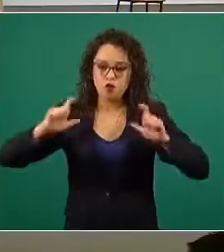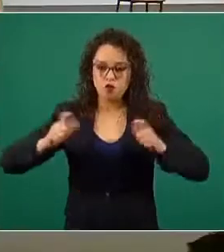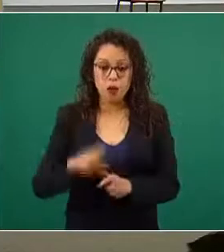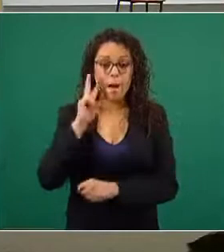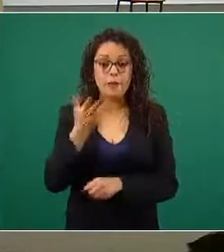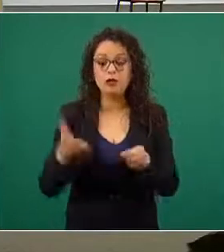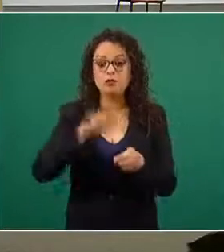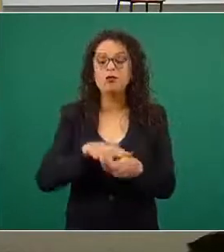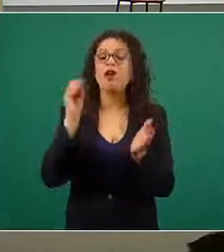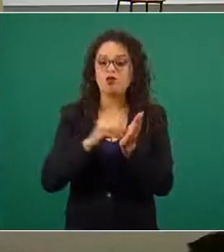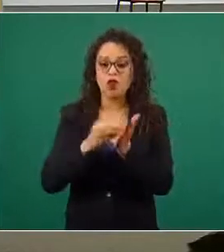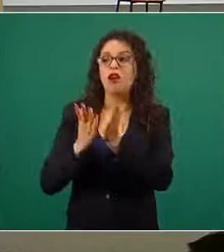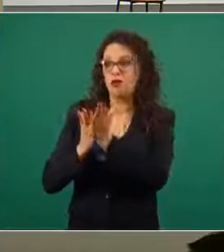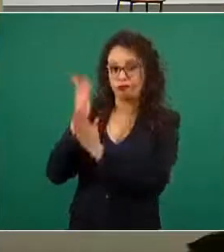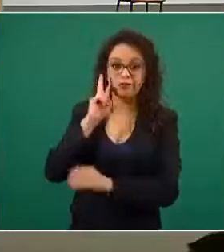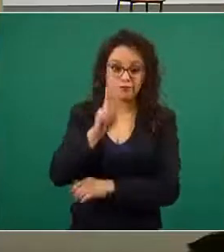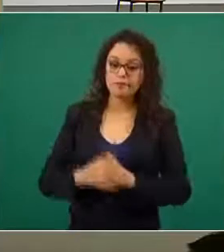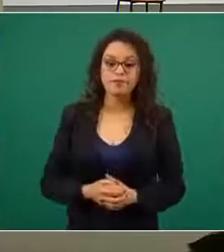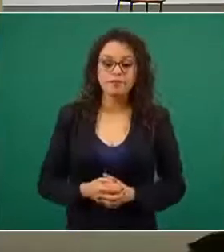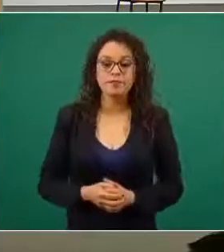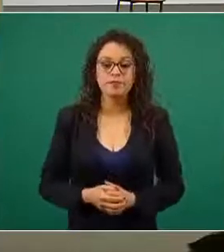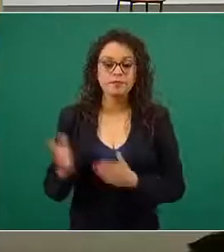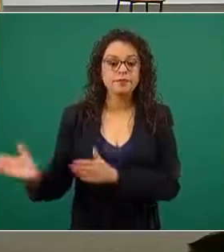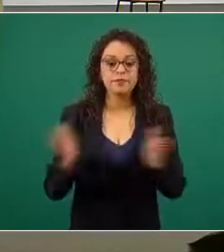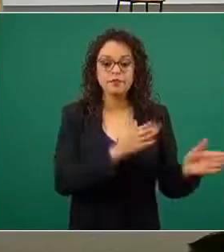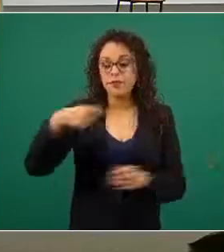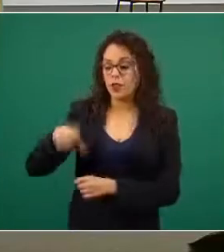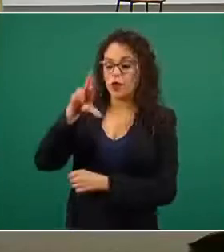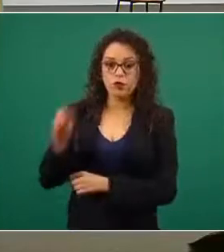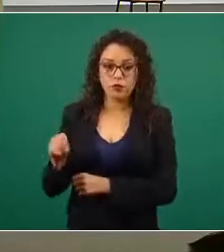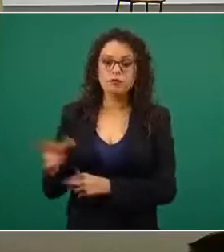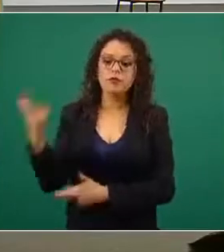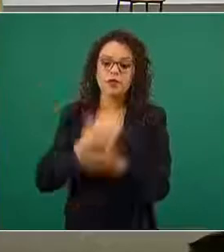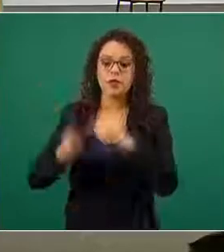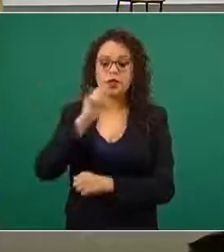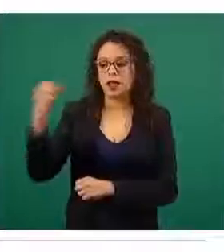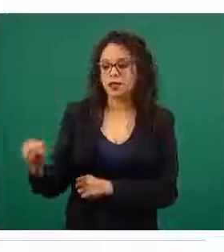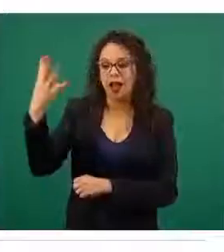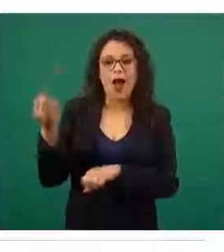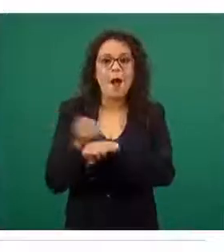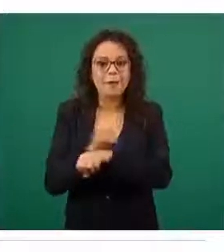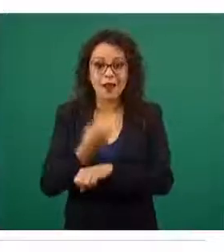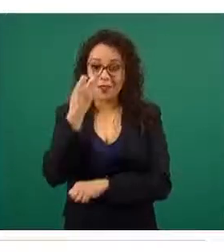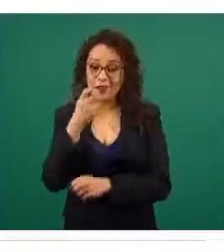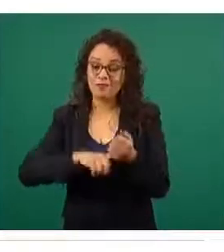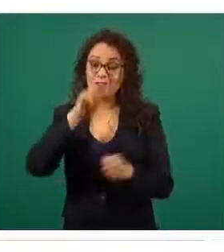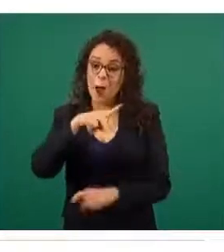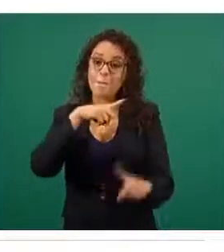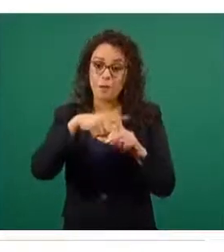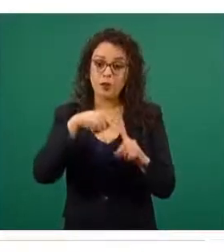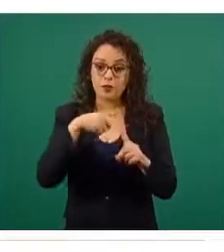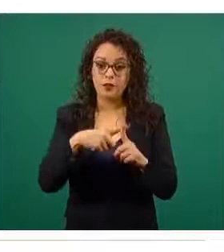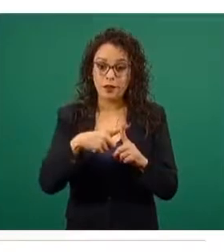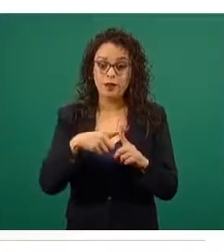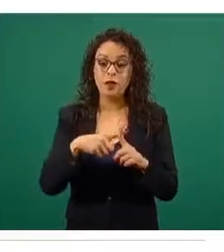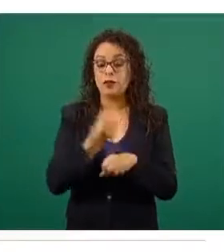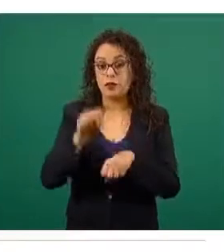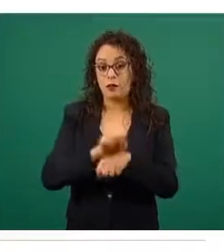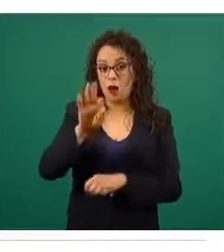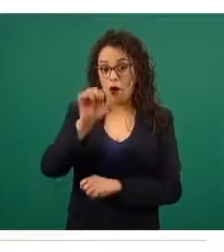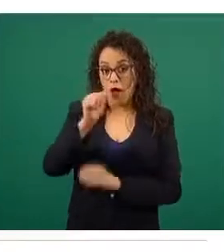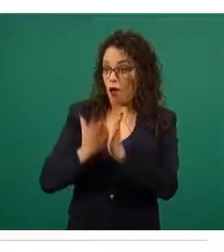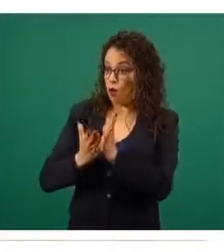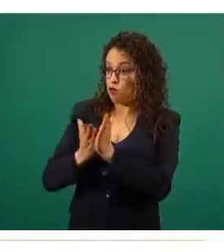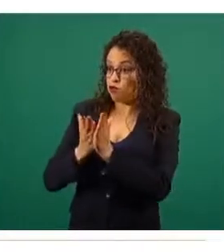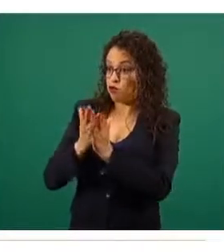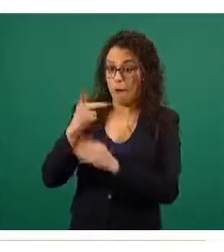la hospitalización todavía está en fase de ascenso. La siguiente, Quintana Roo retorna a su semáforo amarillo, lo cual es positivo, a pesar de que tiene esa zona de ascenso desde la semana 46, se ha